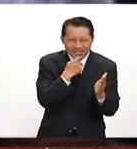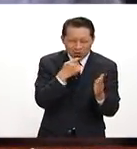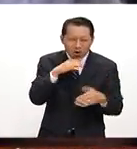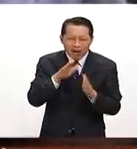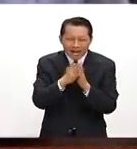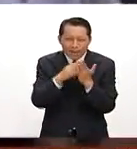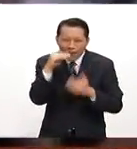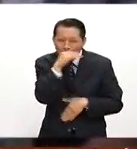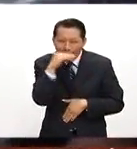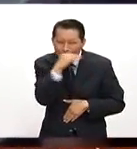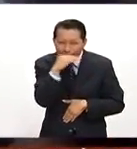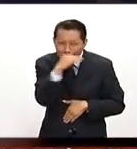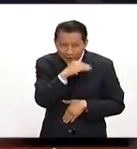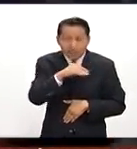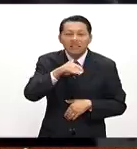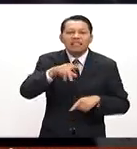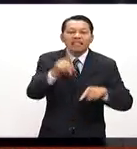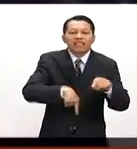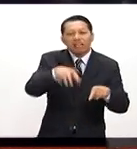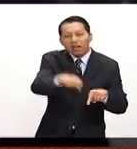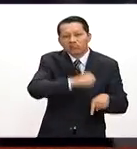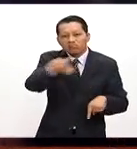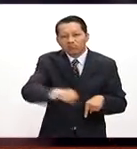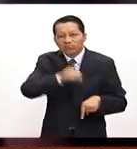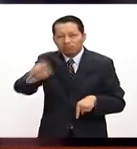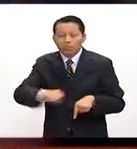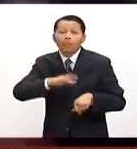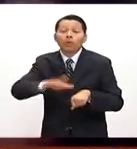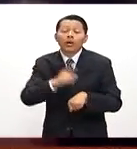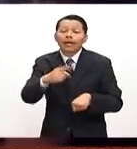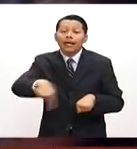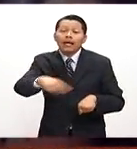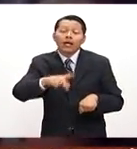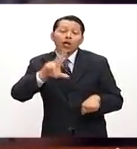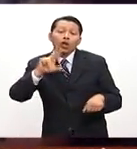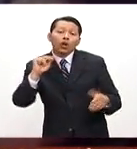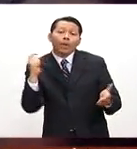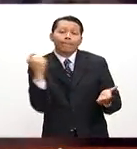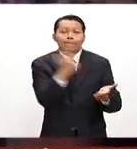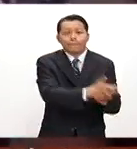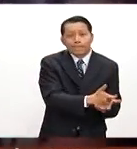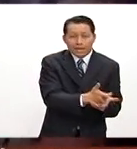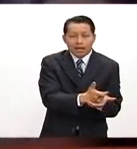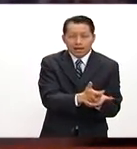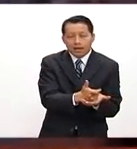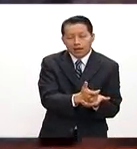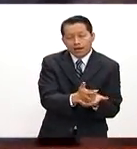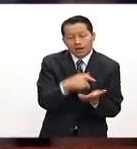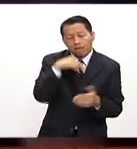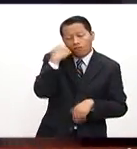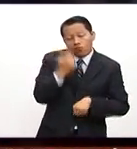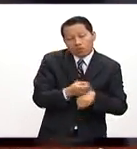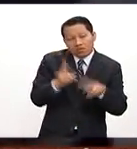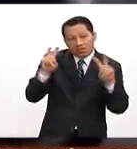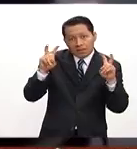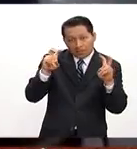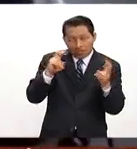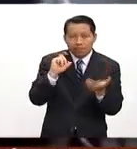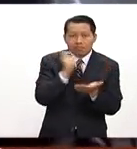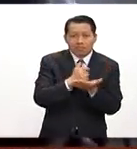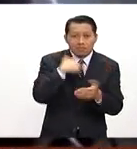gratuitos a alumnos de este plantel por no cubrir la llamada cuota voluntaria también. Pues de alguna otra forma no puede